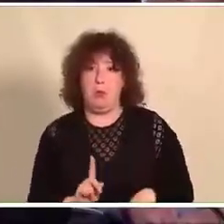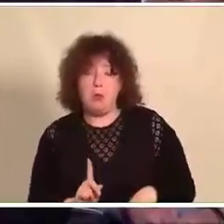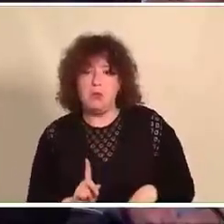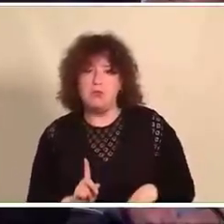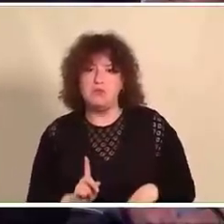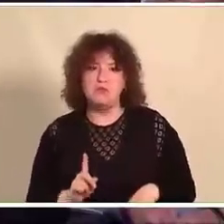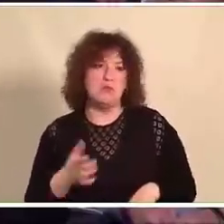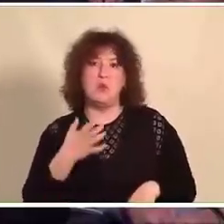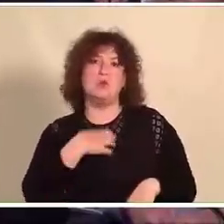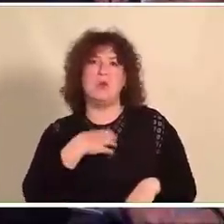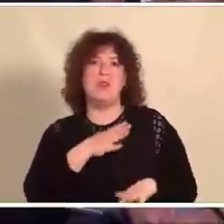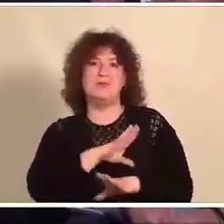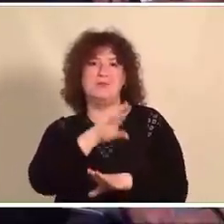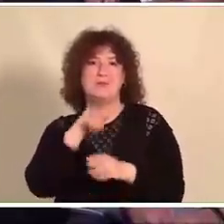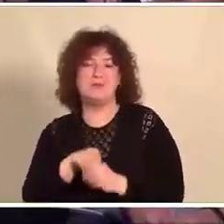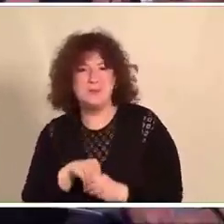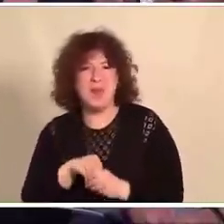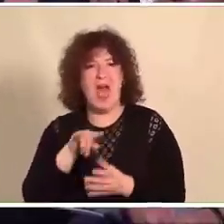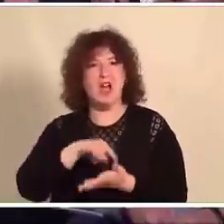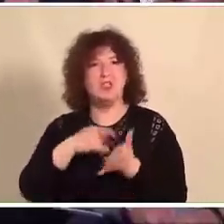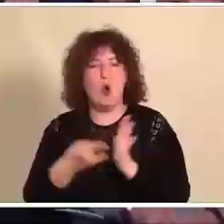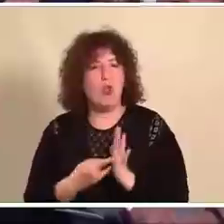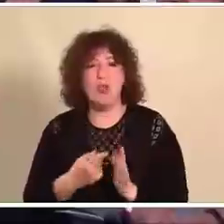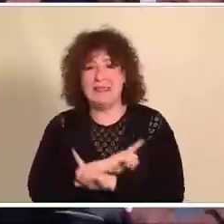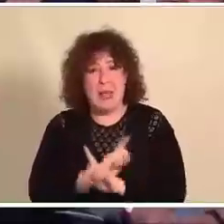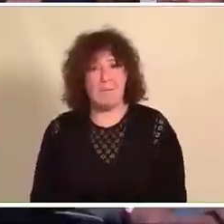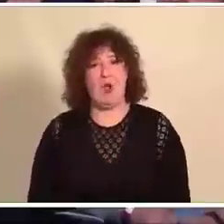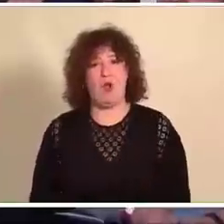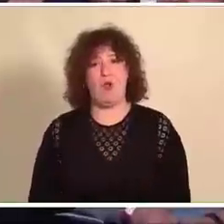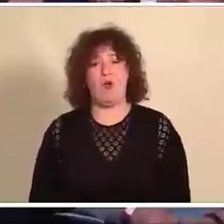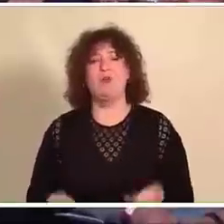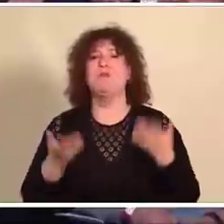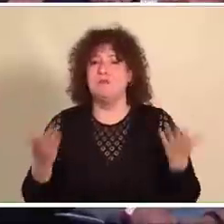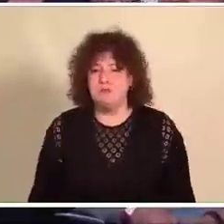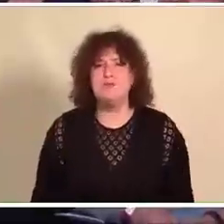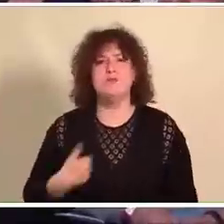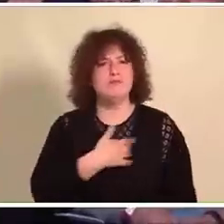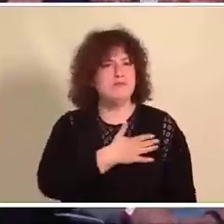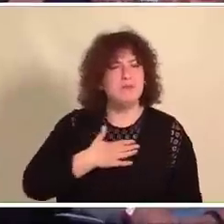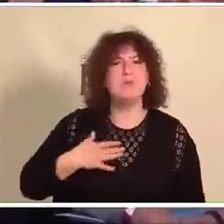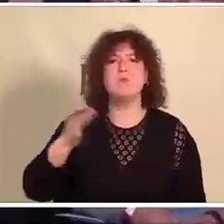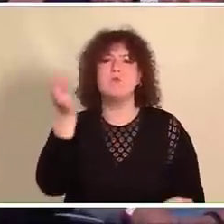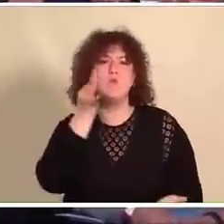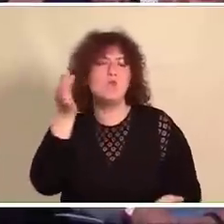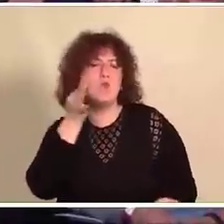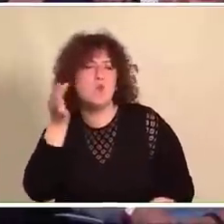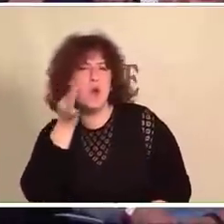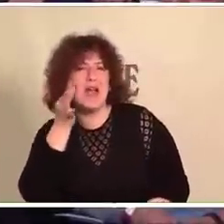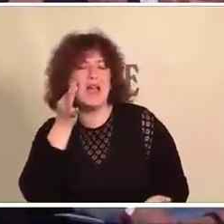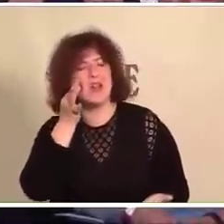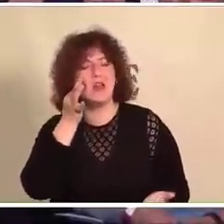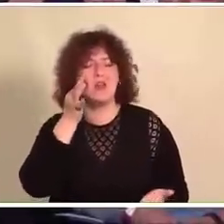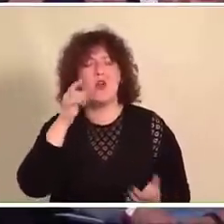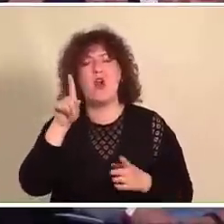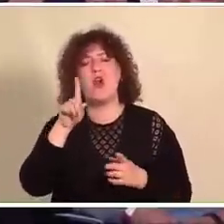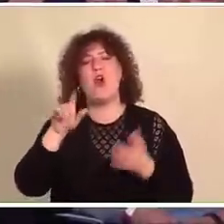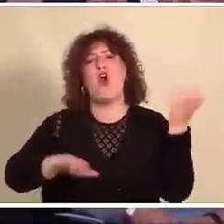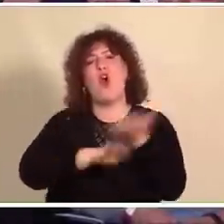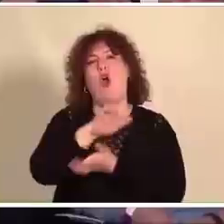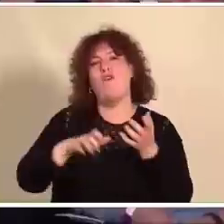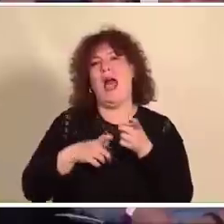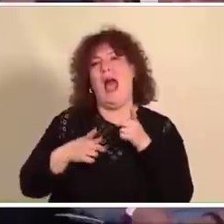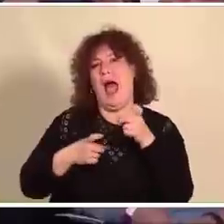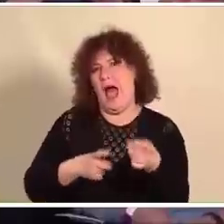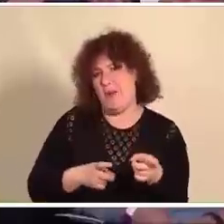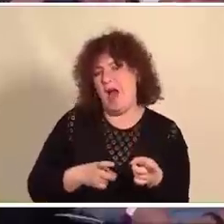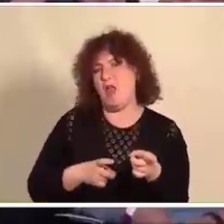no nos dejan ser parte de la solución Por eso quiero reivindicar el papel de las mujeres en la resolución de los conflictos armados